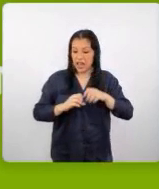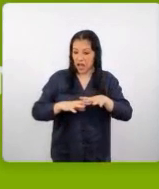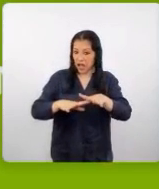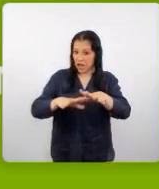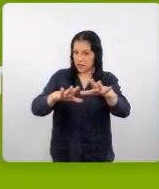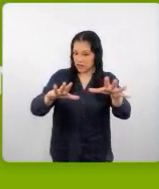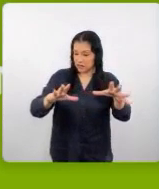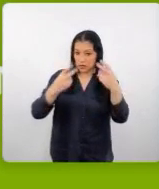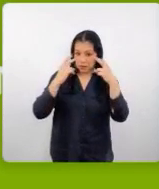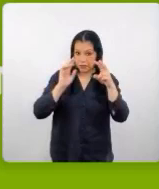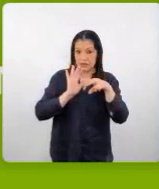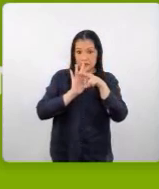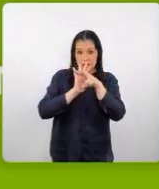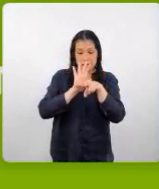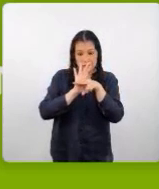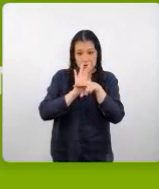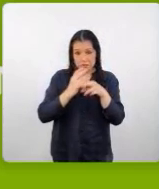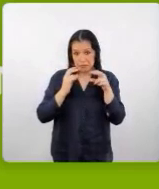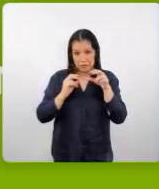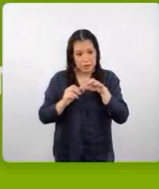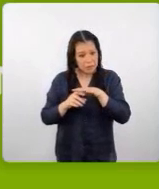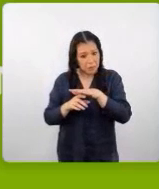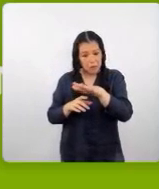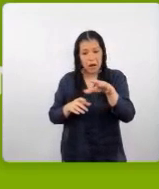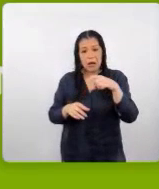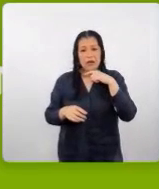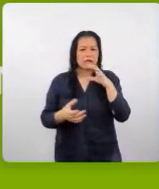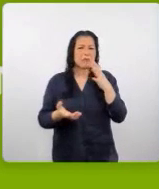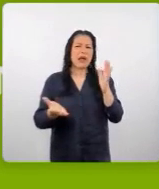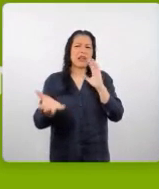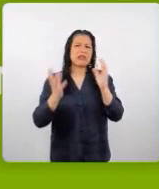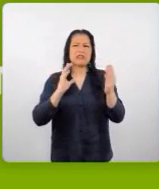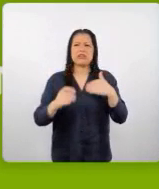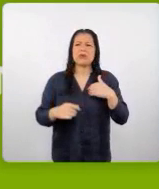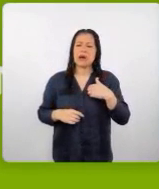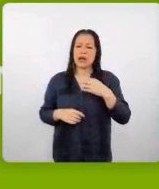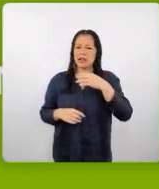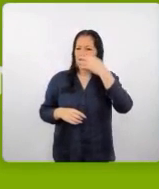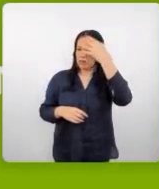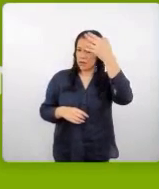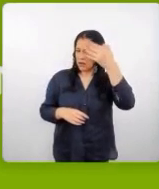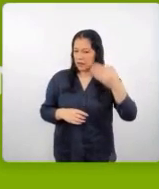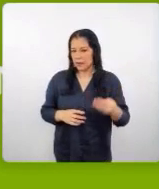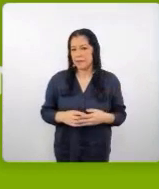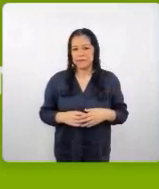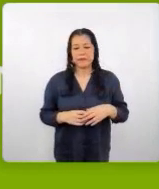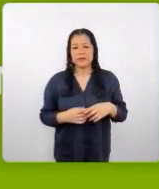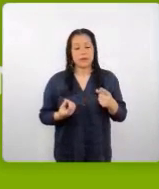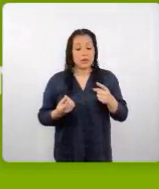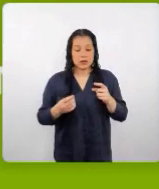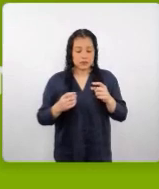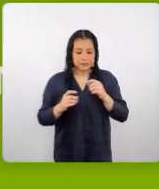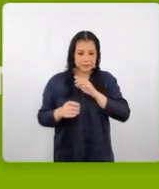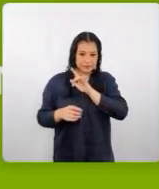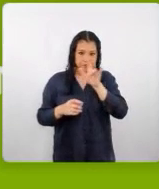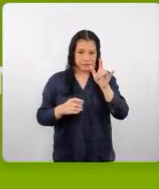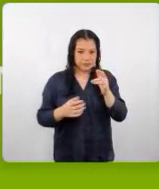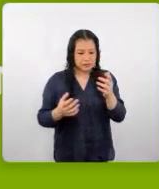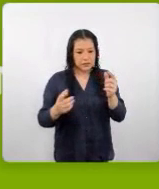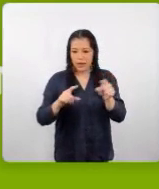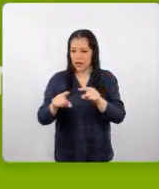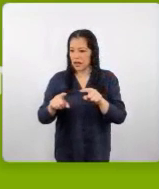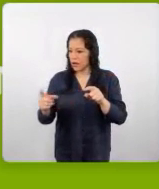video que pusimos al principio, es un desierto que pudiese ser similar al nuestro. Entonces, ellos al encontrar también una similitud